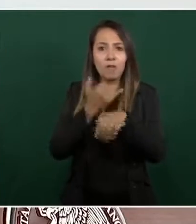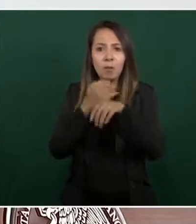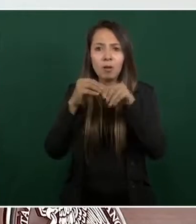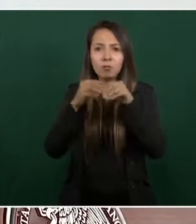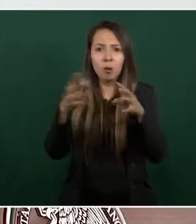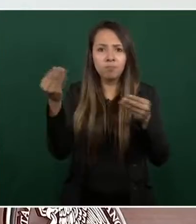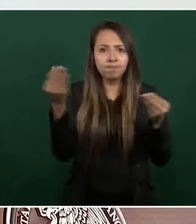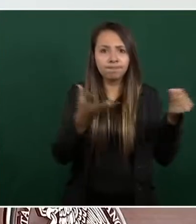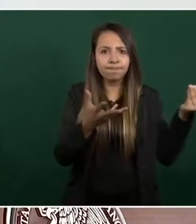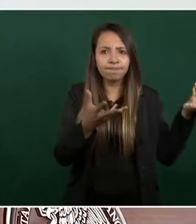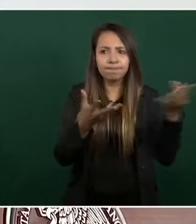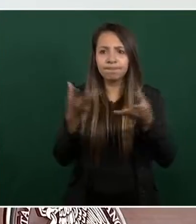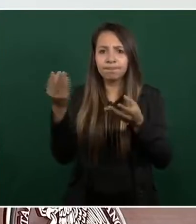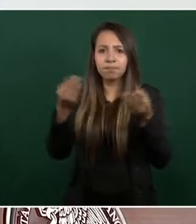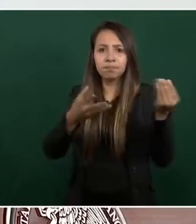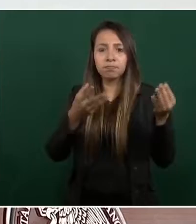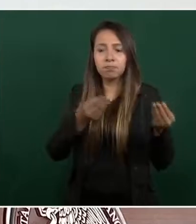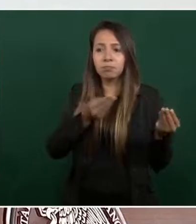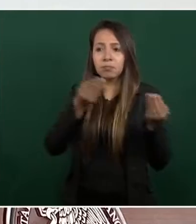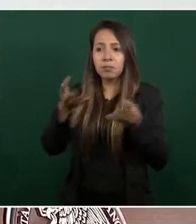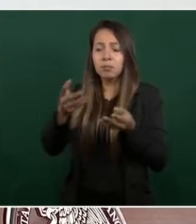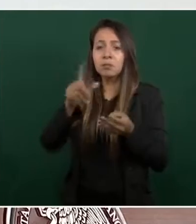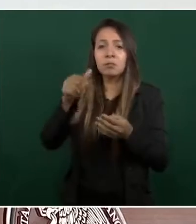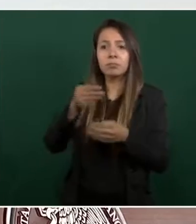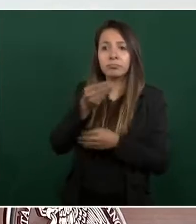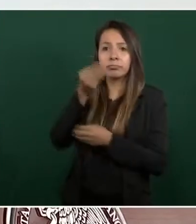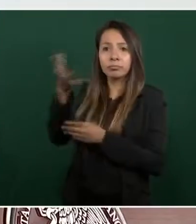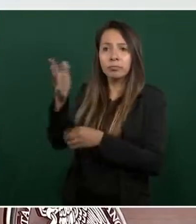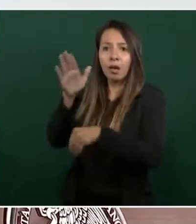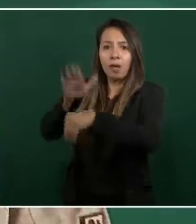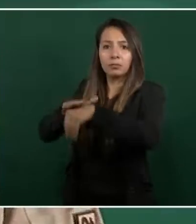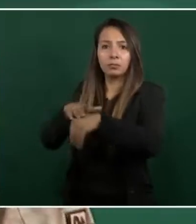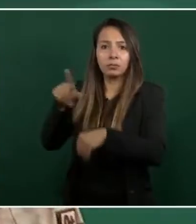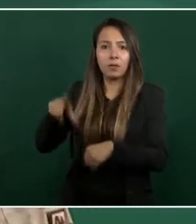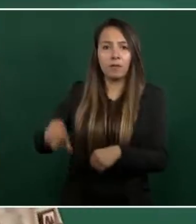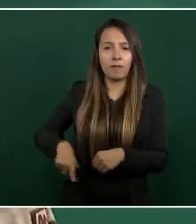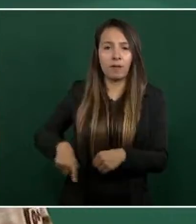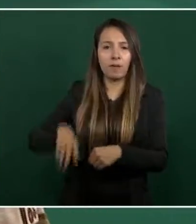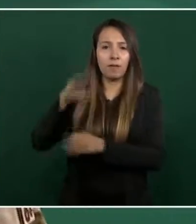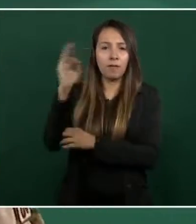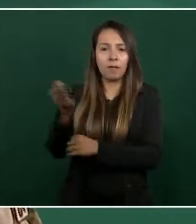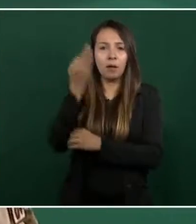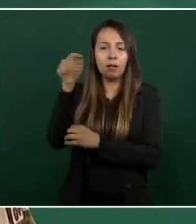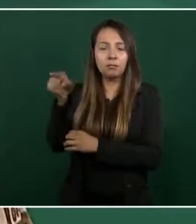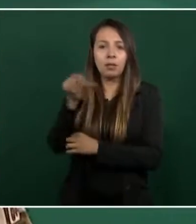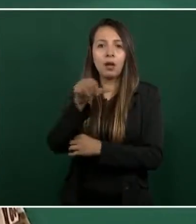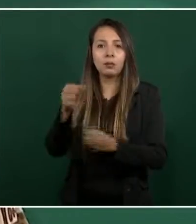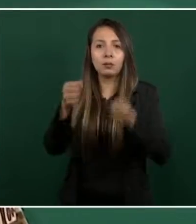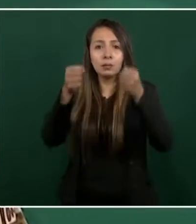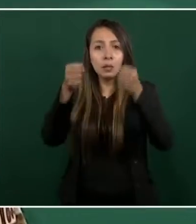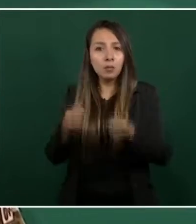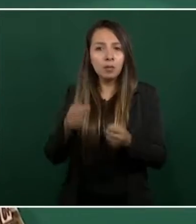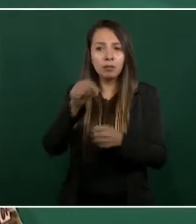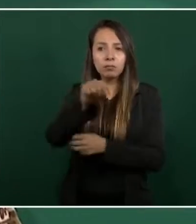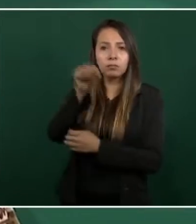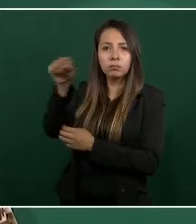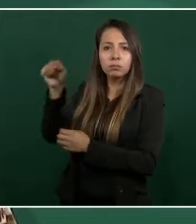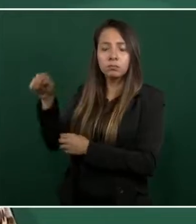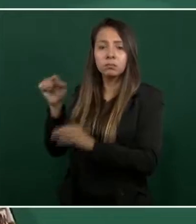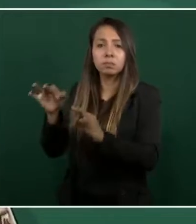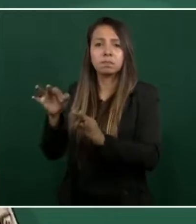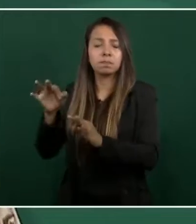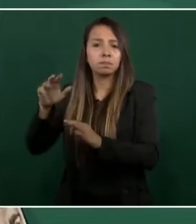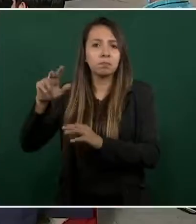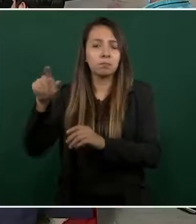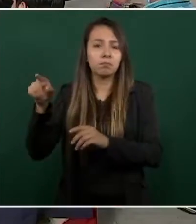cómo la pasan a lo que es el gobierno federal a través de las instancias de seguridad y cómo se logra la detención